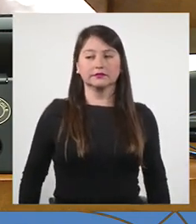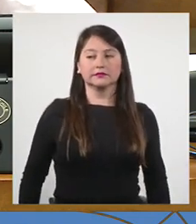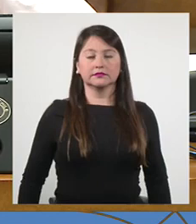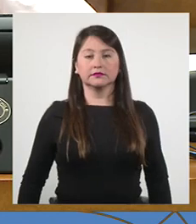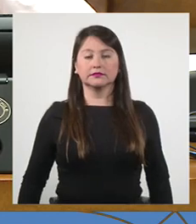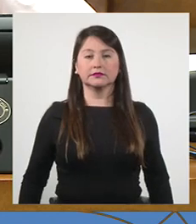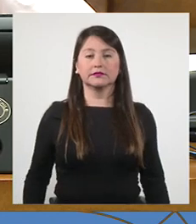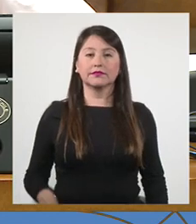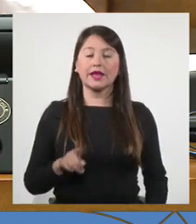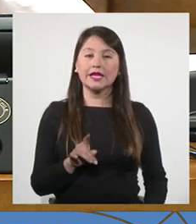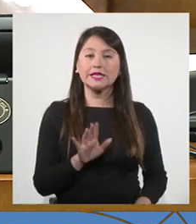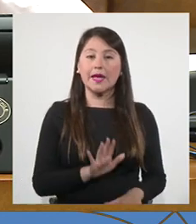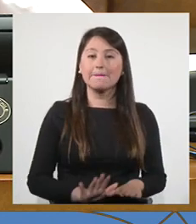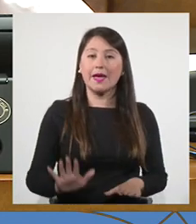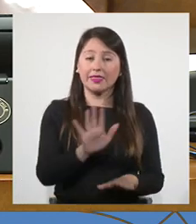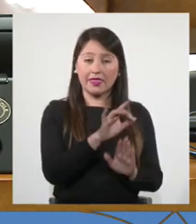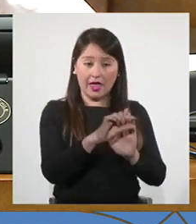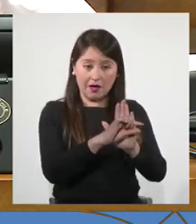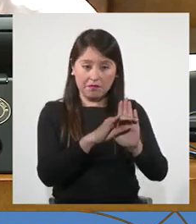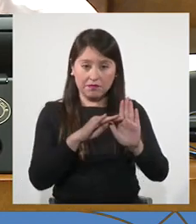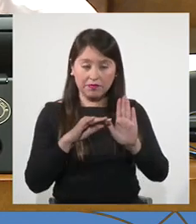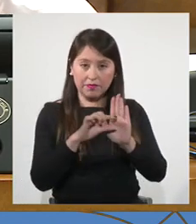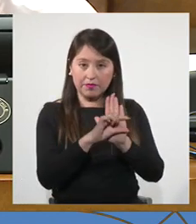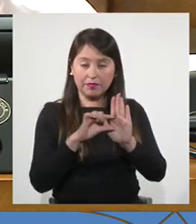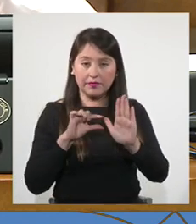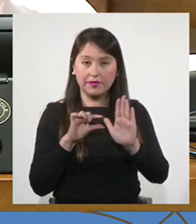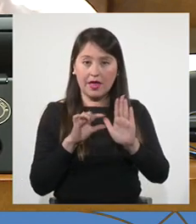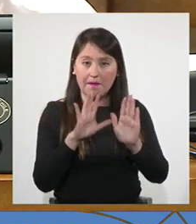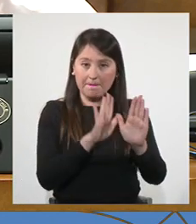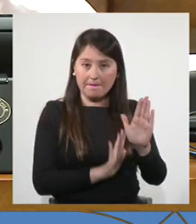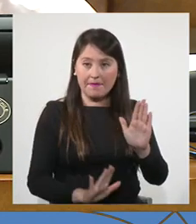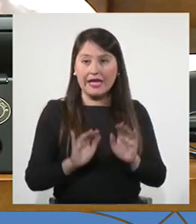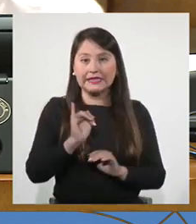sí, es mantener la glosa como está en la partida.